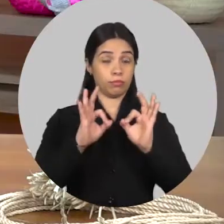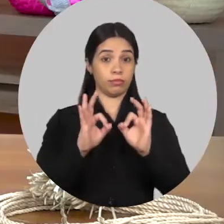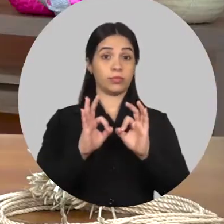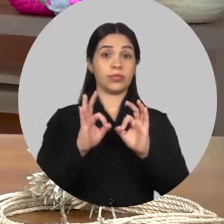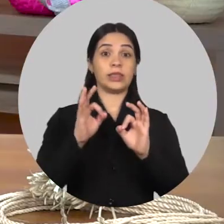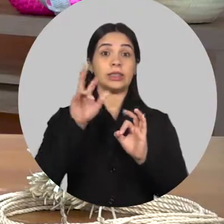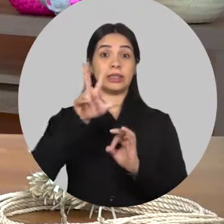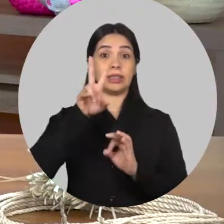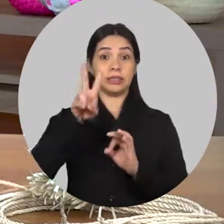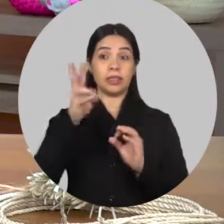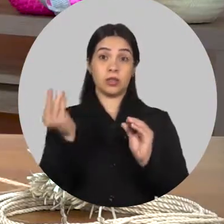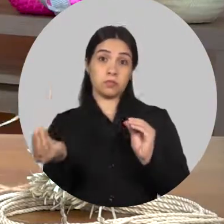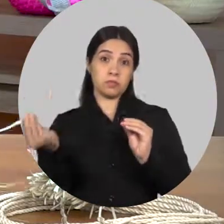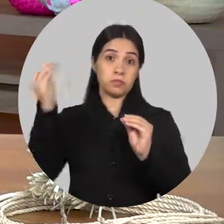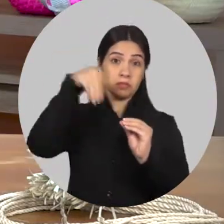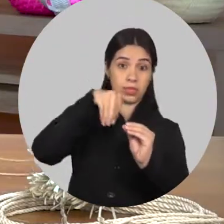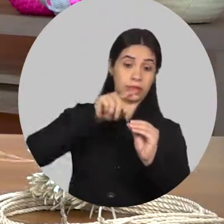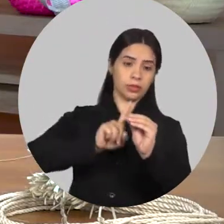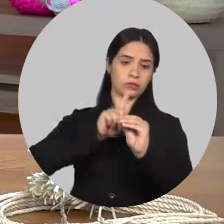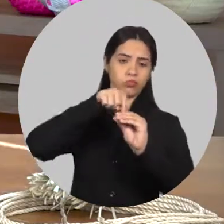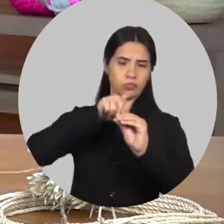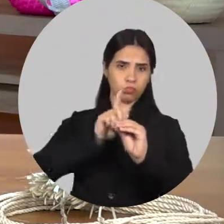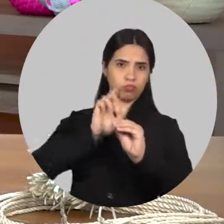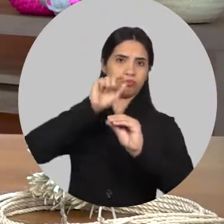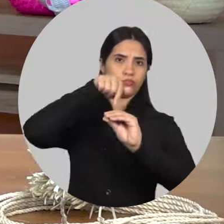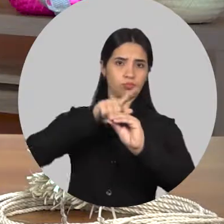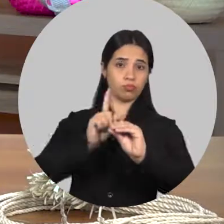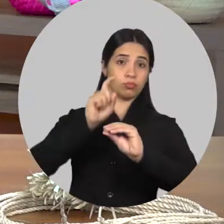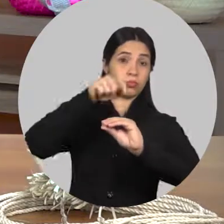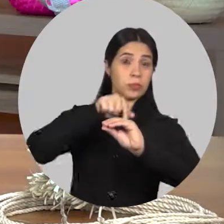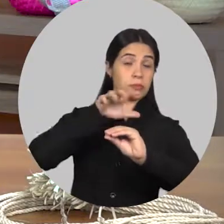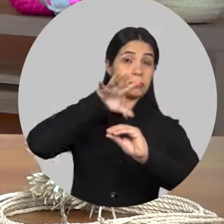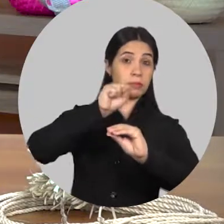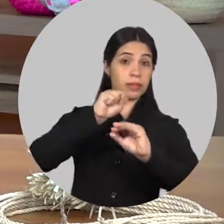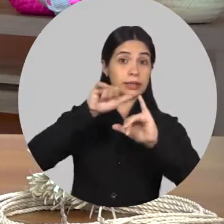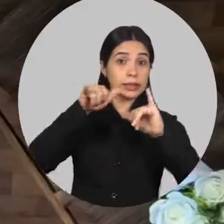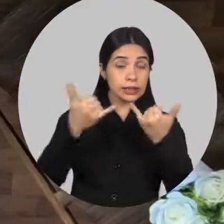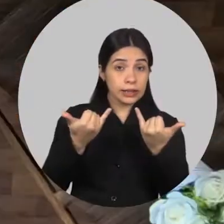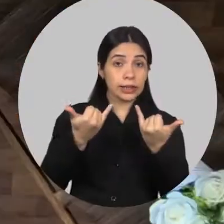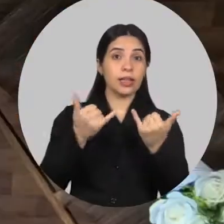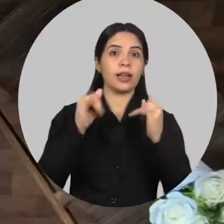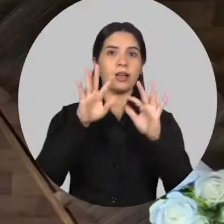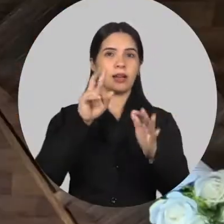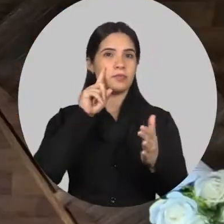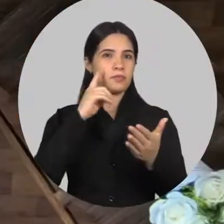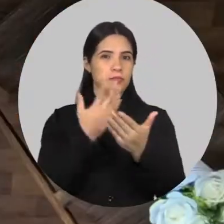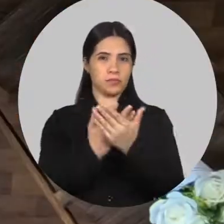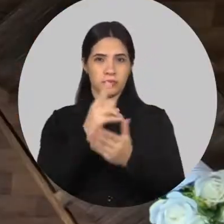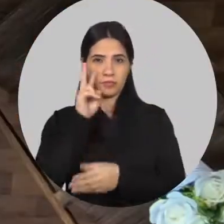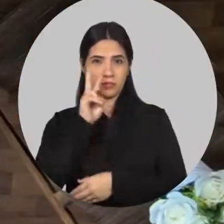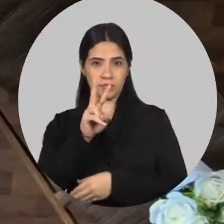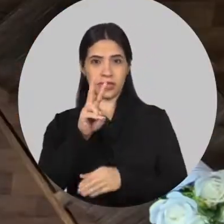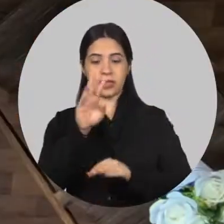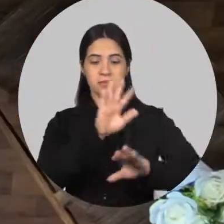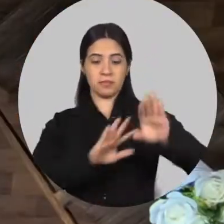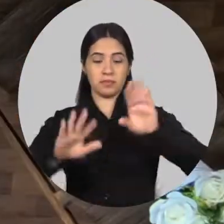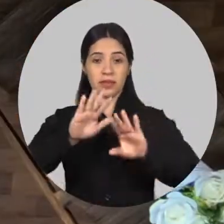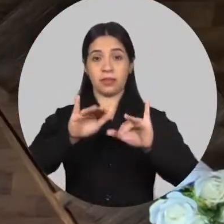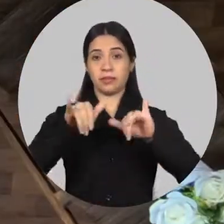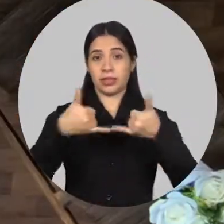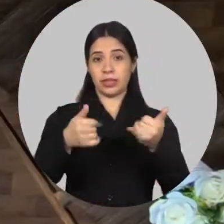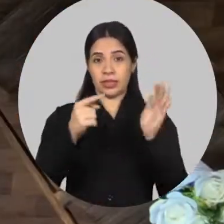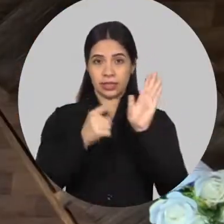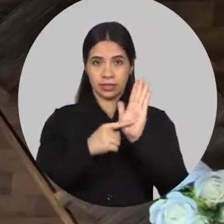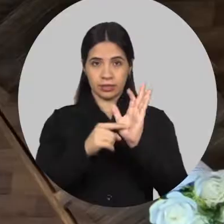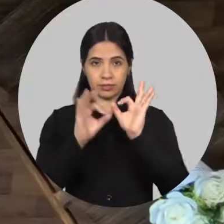Una vez que colocamos las 32 correas nuevamente, ya tenemos así elaborada.